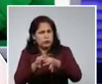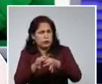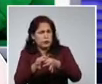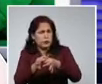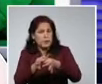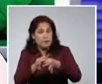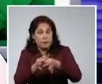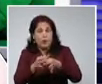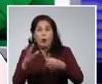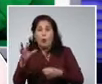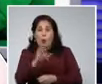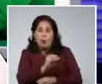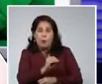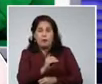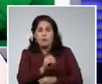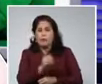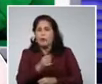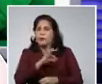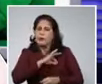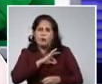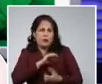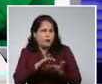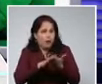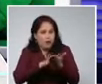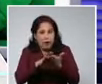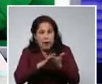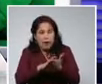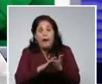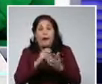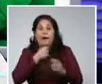fueron totalmente asintomáticos en el momento del diagnóstico.